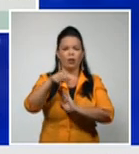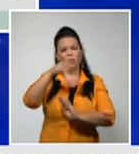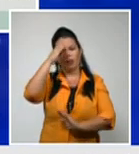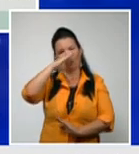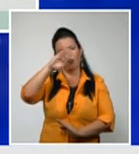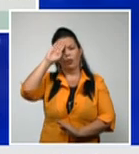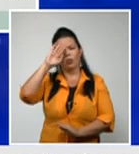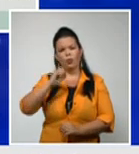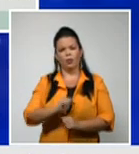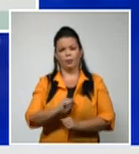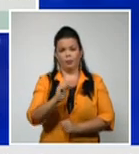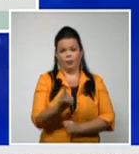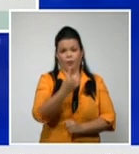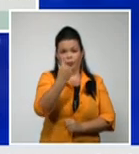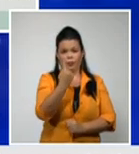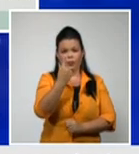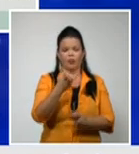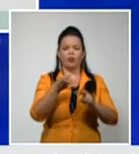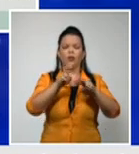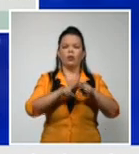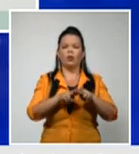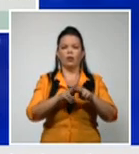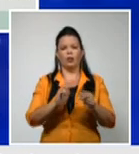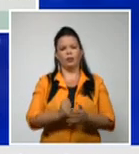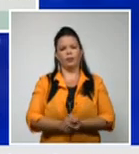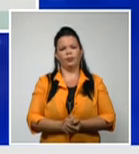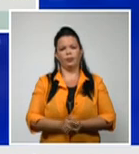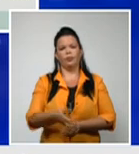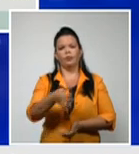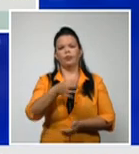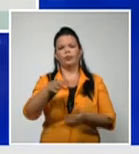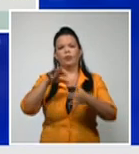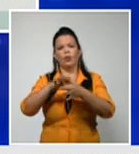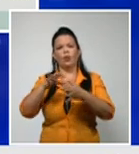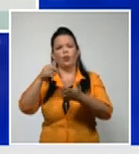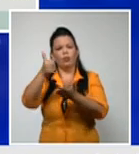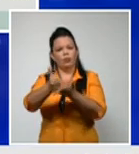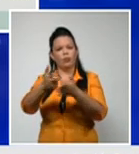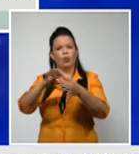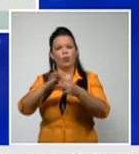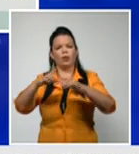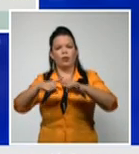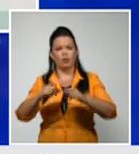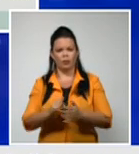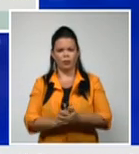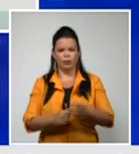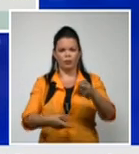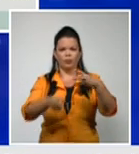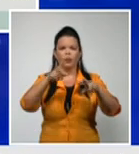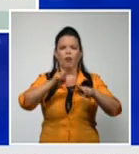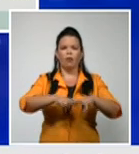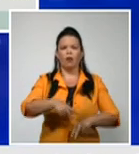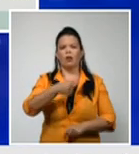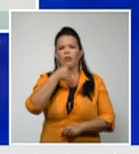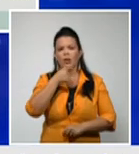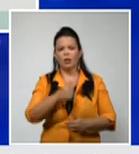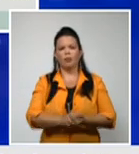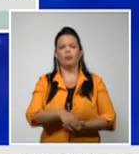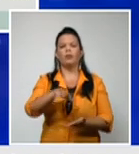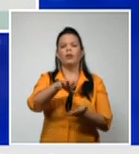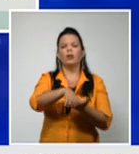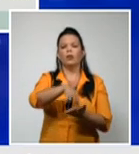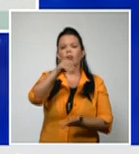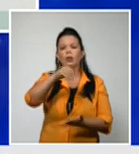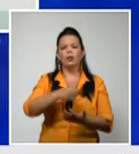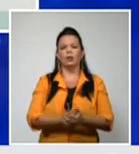Centro Habana, le sigue Guantánamo, después Habana Vieja, Plaza, Regla, todos de la